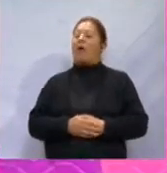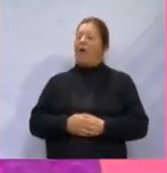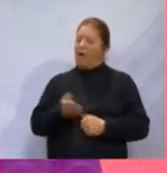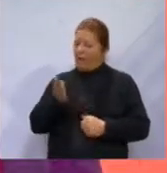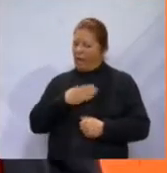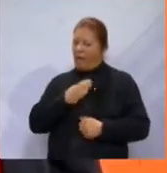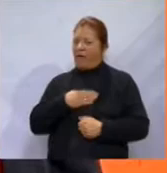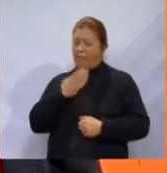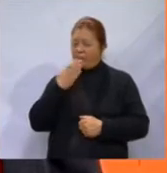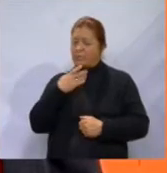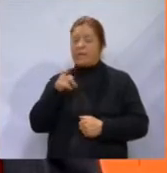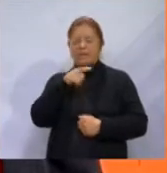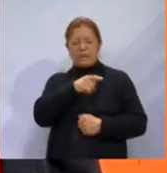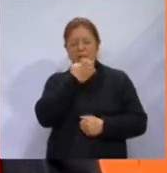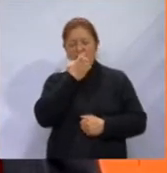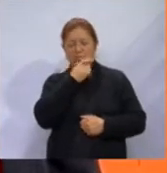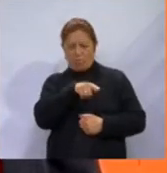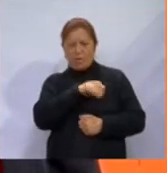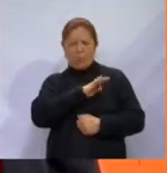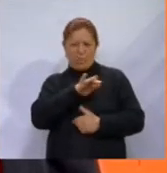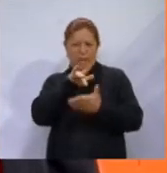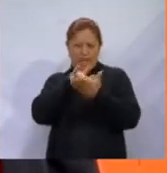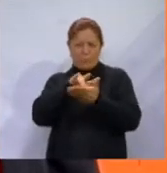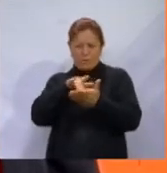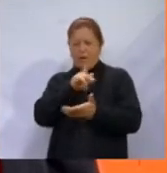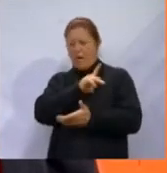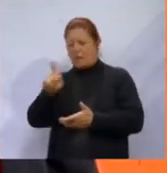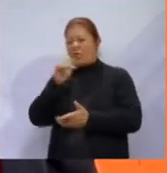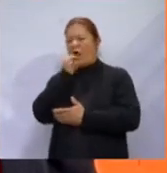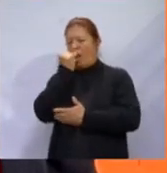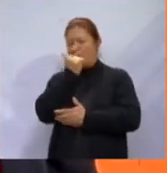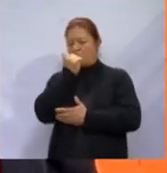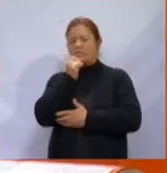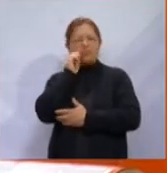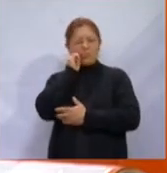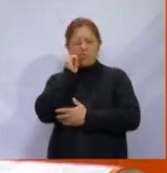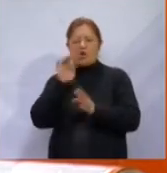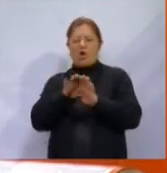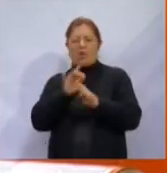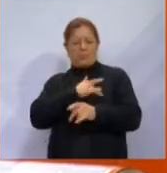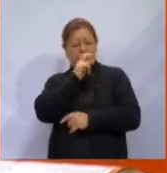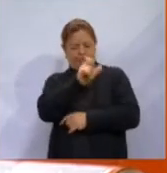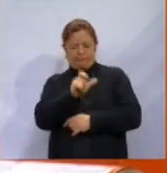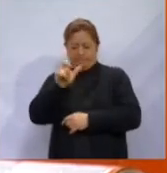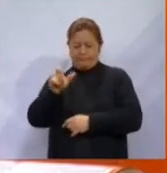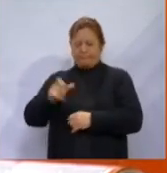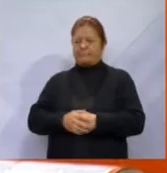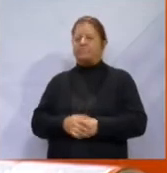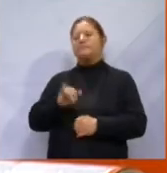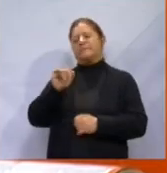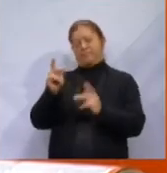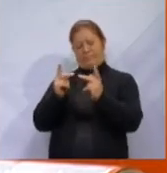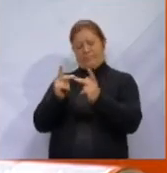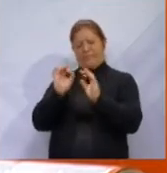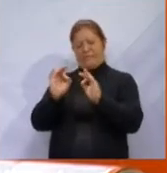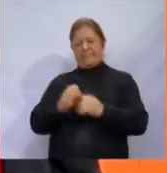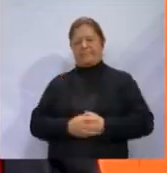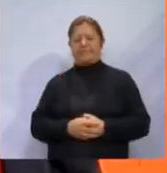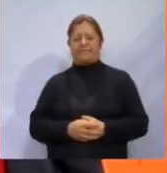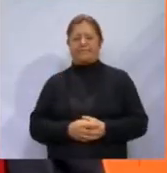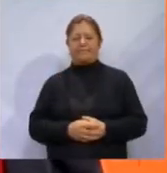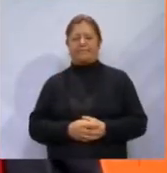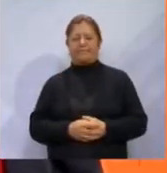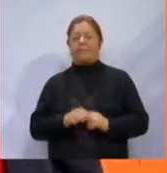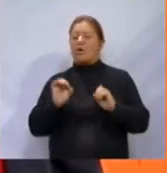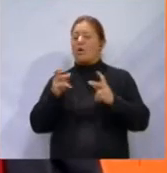dices, la escuela debería de poder apoyar a todos los alumnos, sin importar su condición. Exactamente.